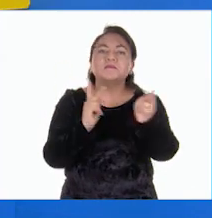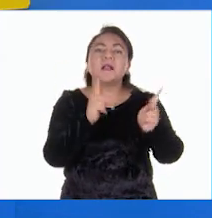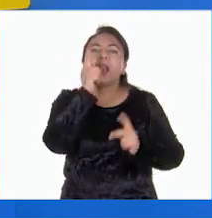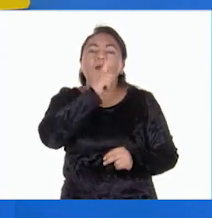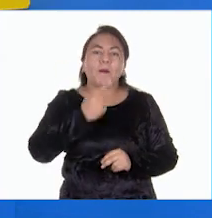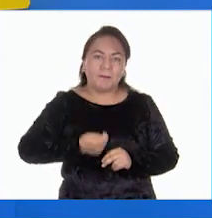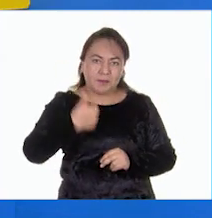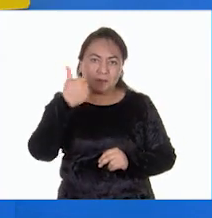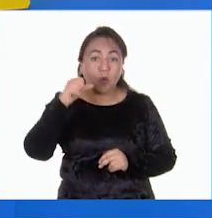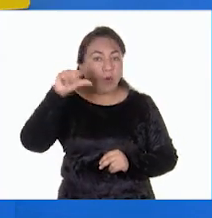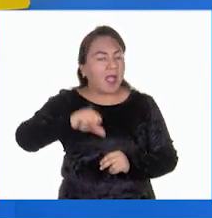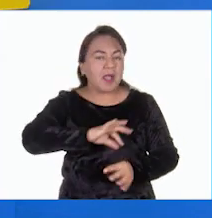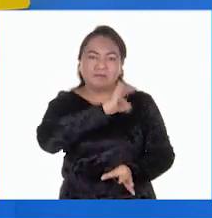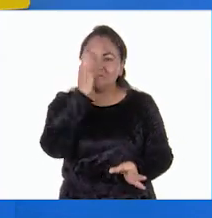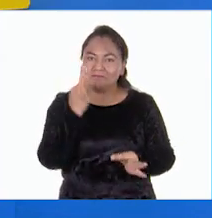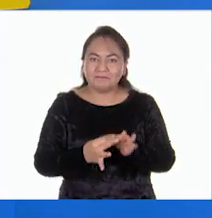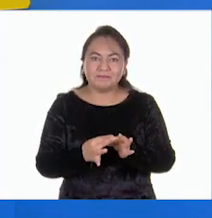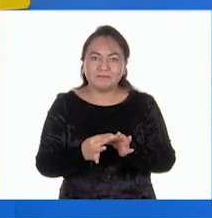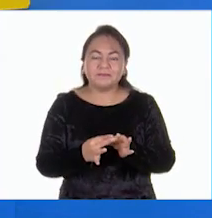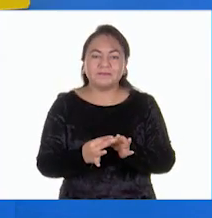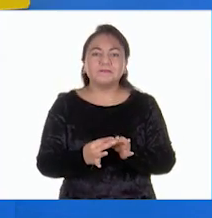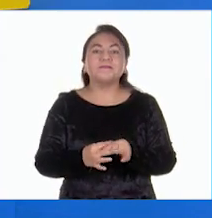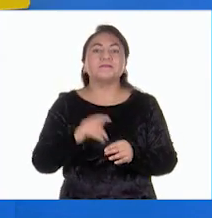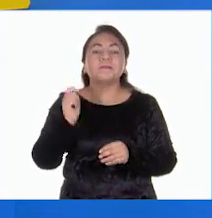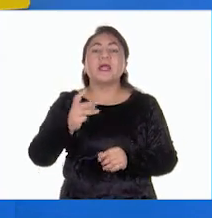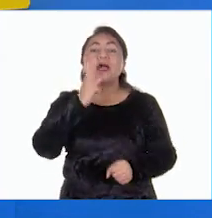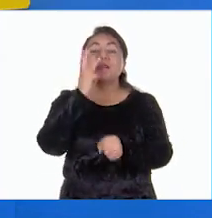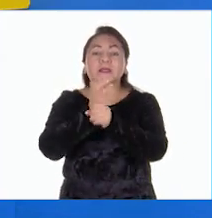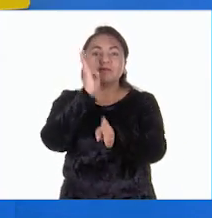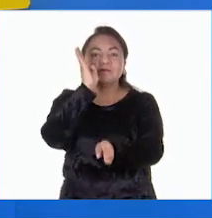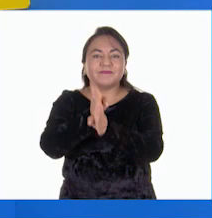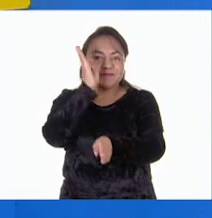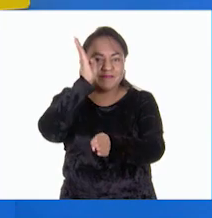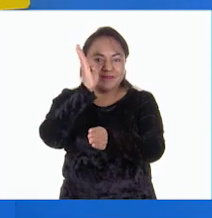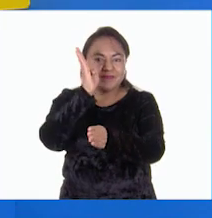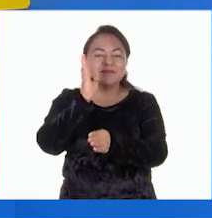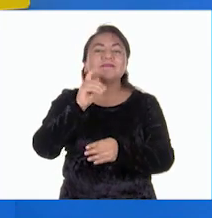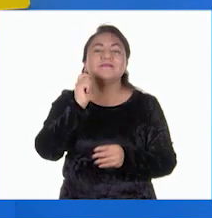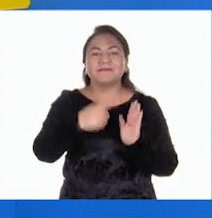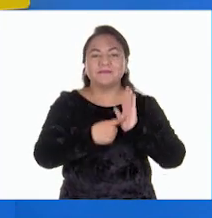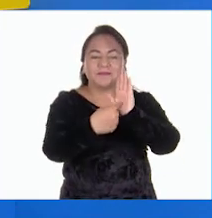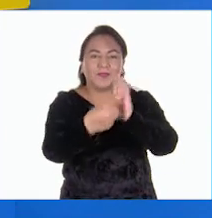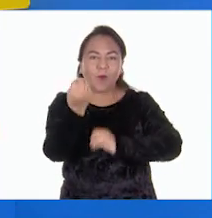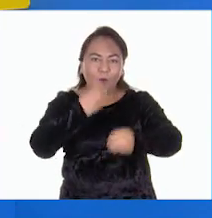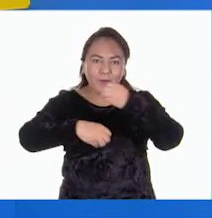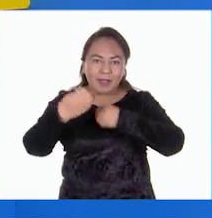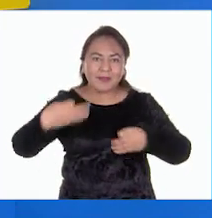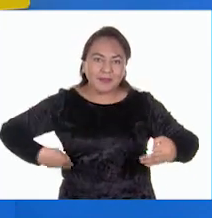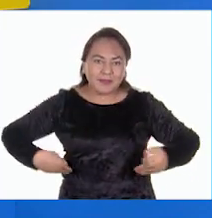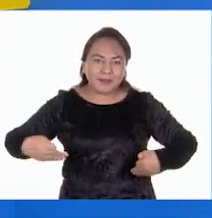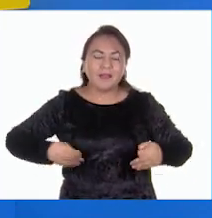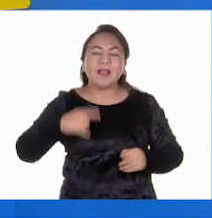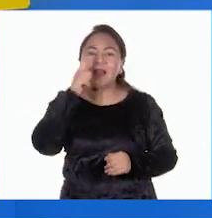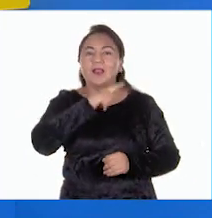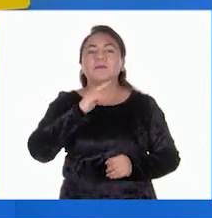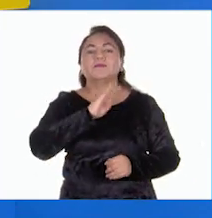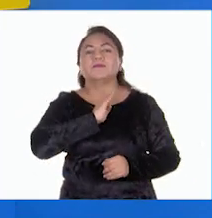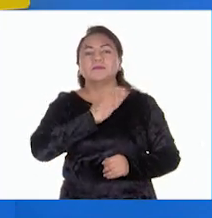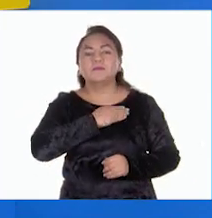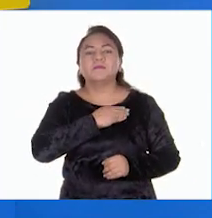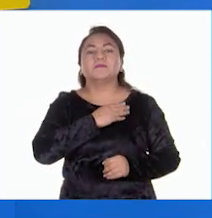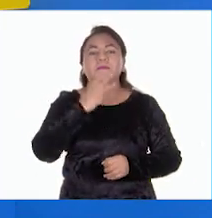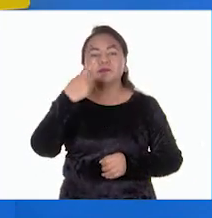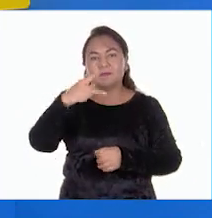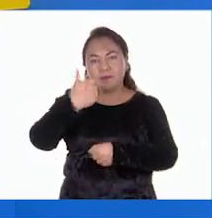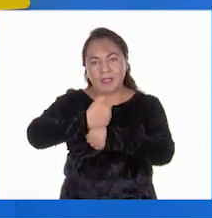materna. Por hoy hemos terminado con Tercera Llamada, presentación de la obra de teatro de lengua materna de sexto grado.